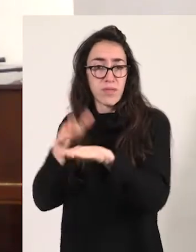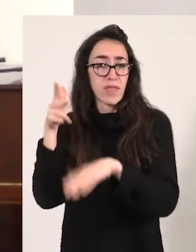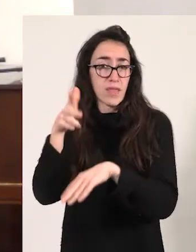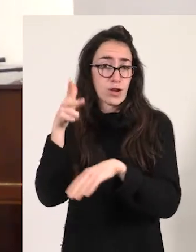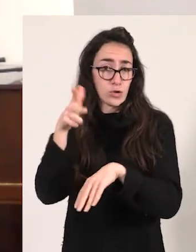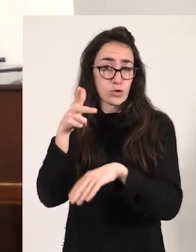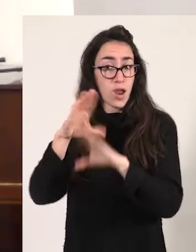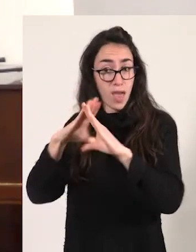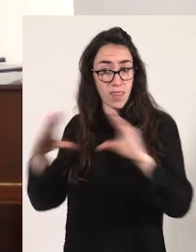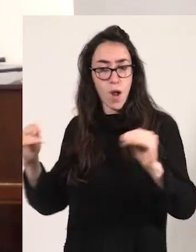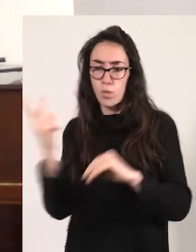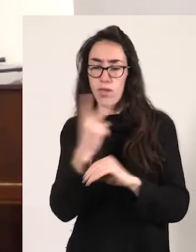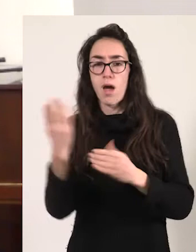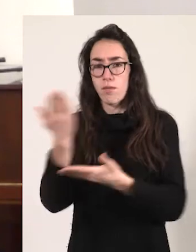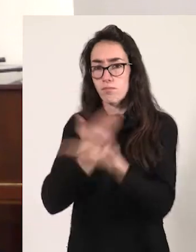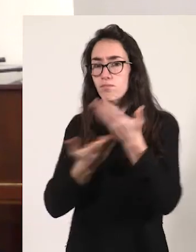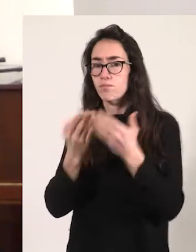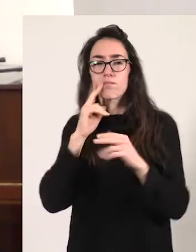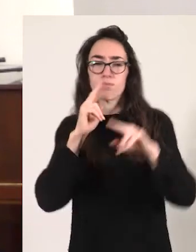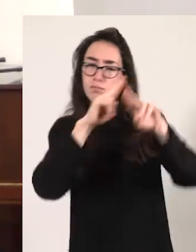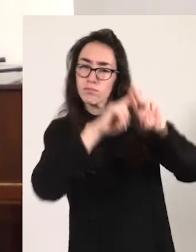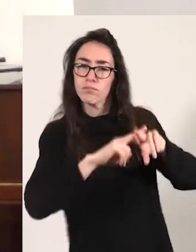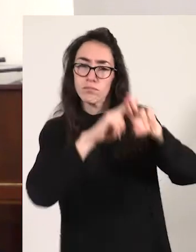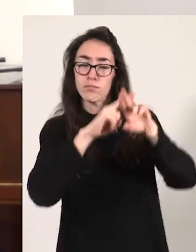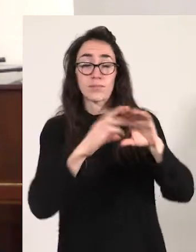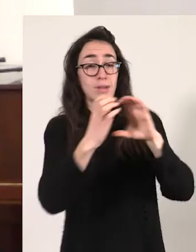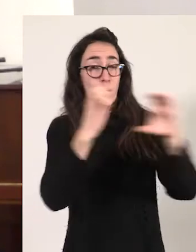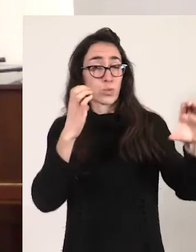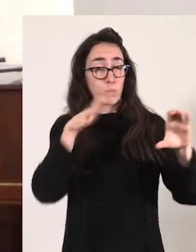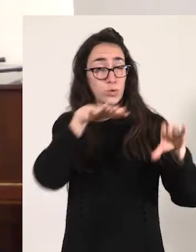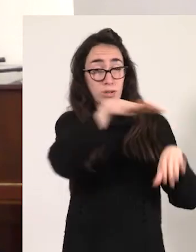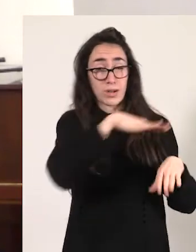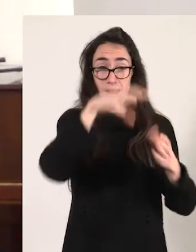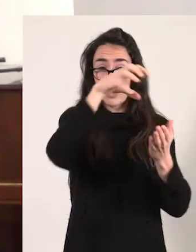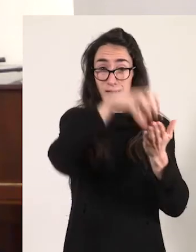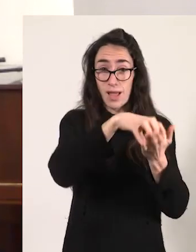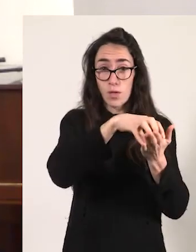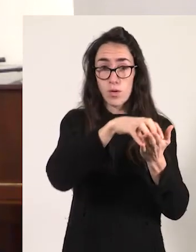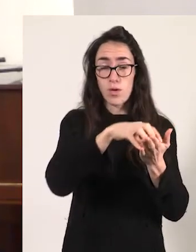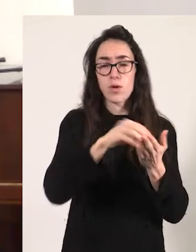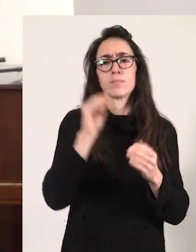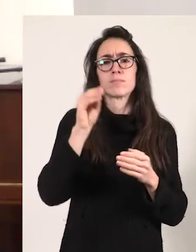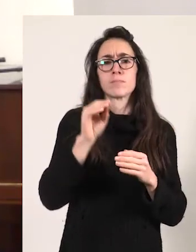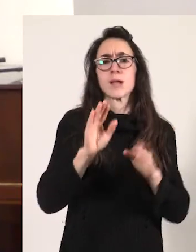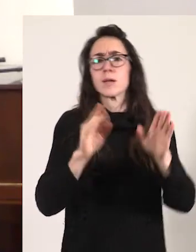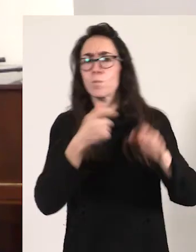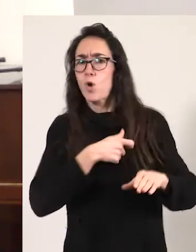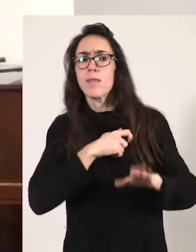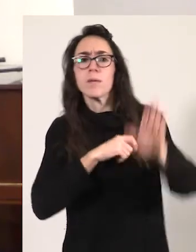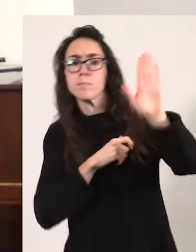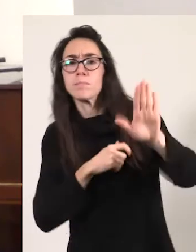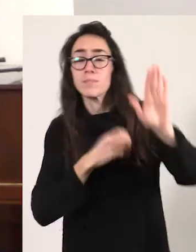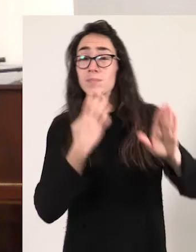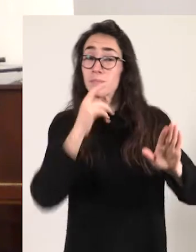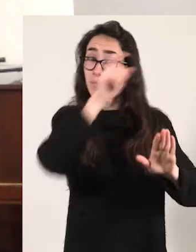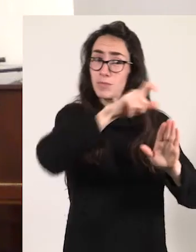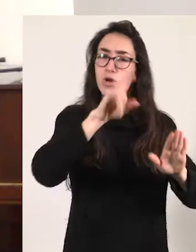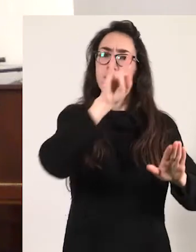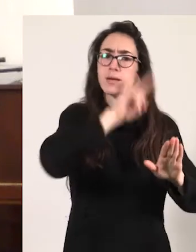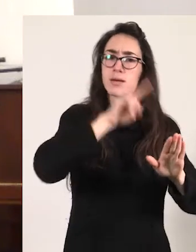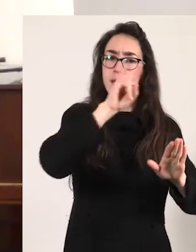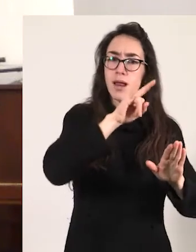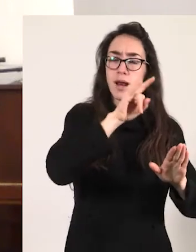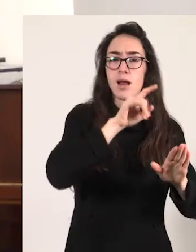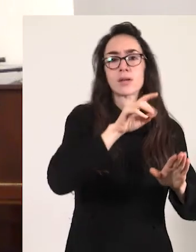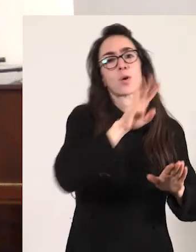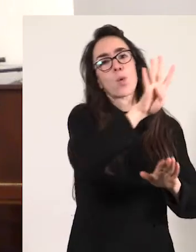a la Asociación Pro Derechos Humanos de Andalucía que determinaron que, este estudio lo hicieron en la estación de autobuses de Granada, que paraban 42 veces más